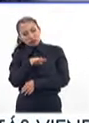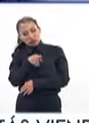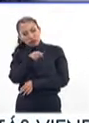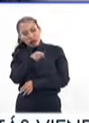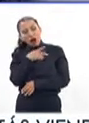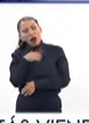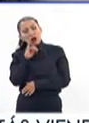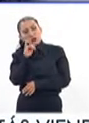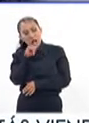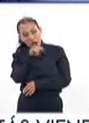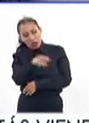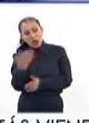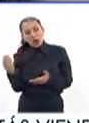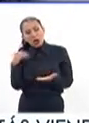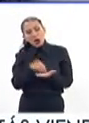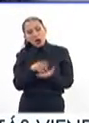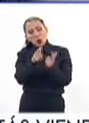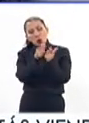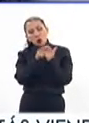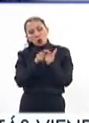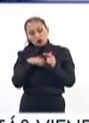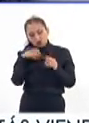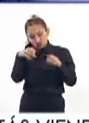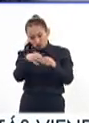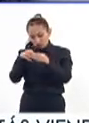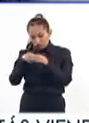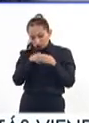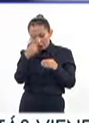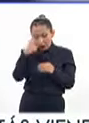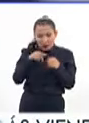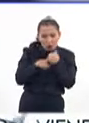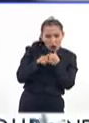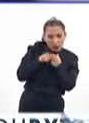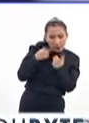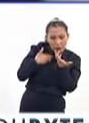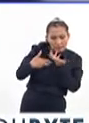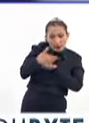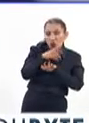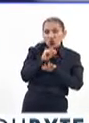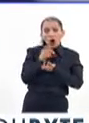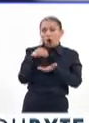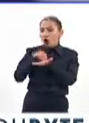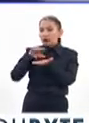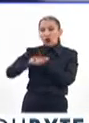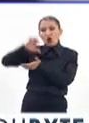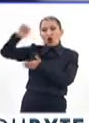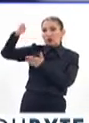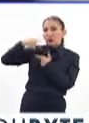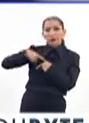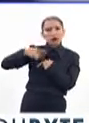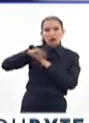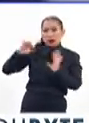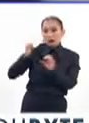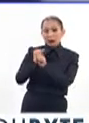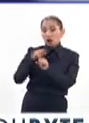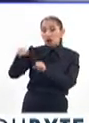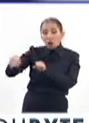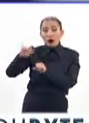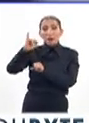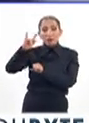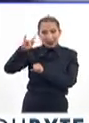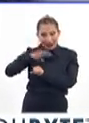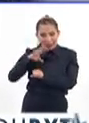Politécnico y dice, vamos a integrar grupos de trabajo para resolver este problema. Es decir, no estamos contratando a nuevos investigadores, con